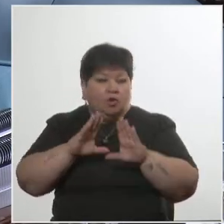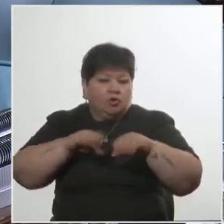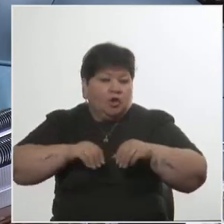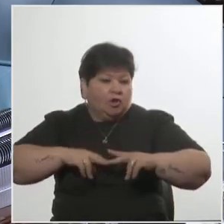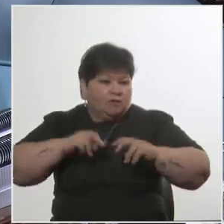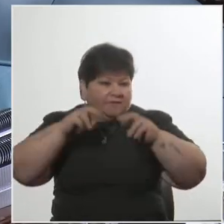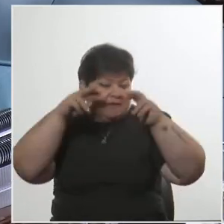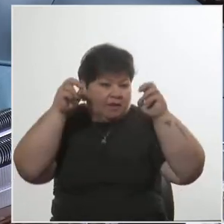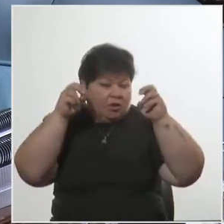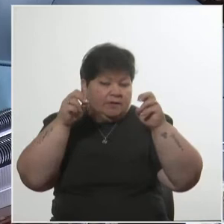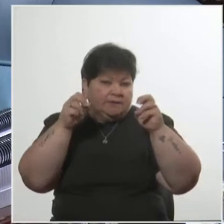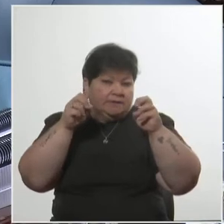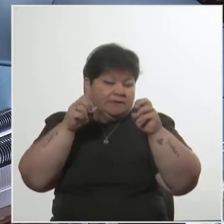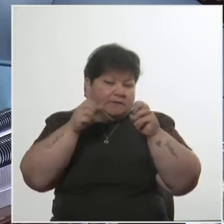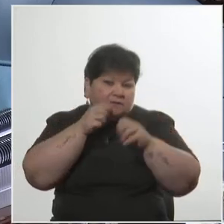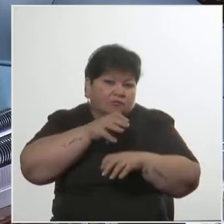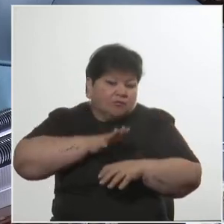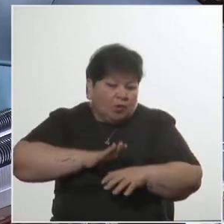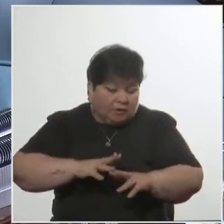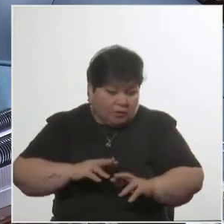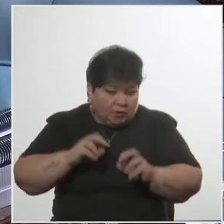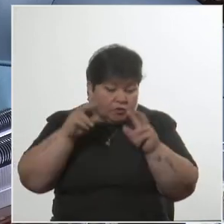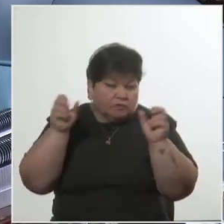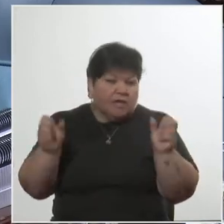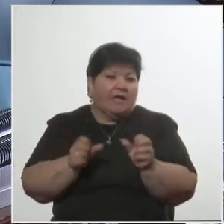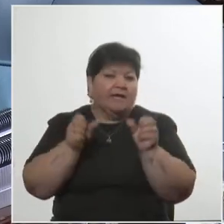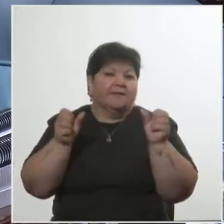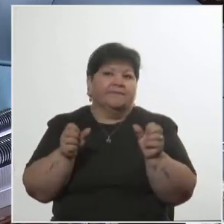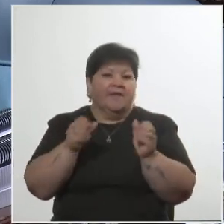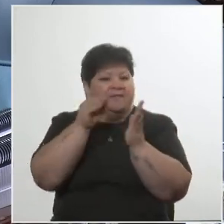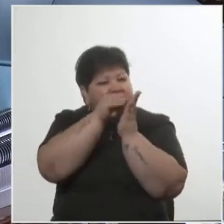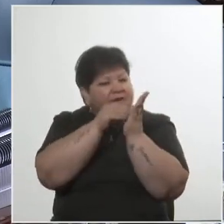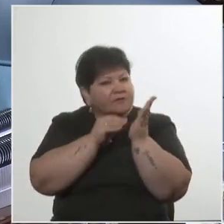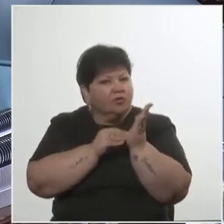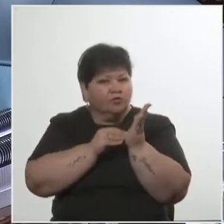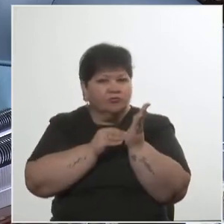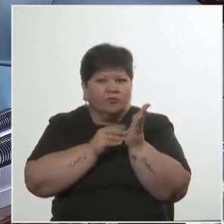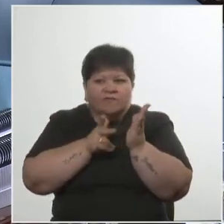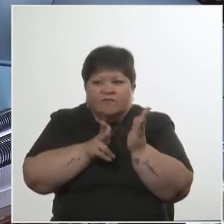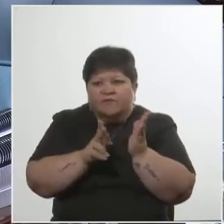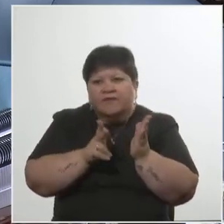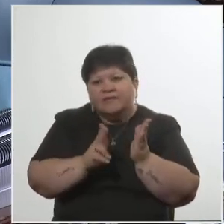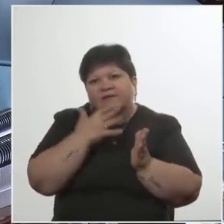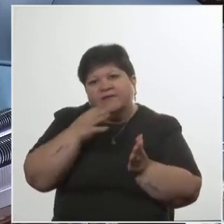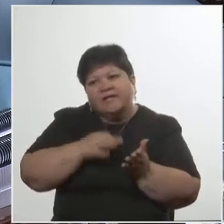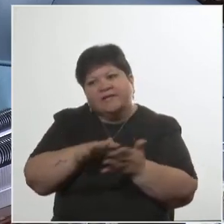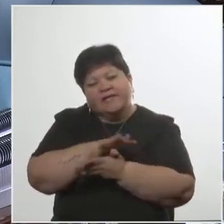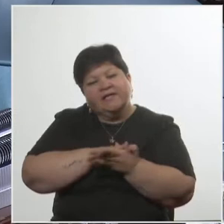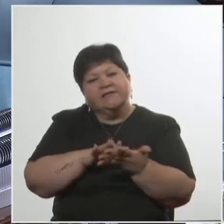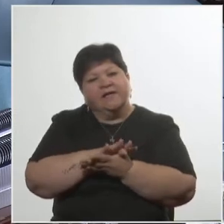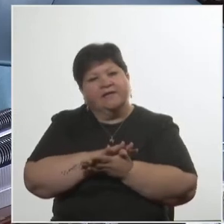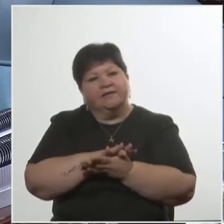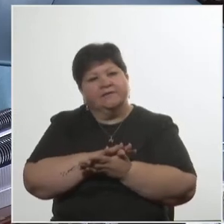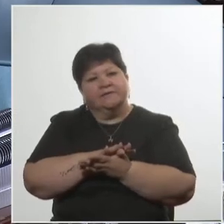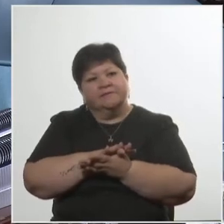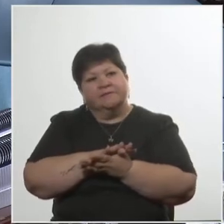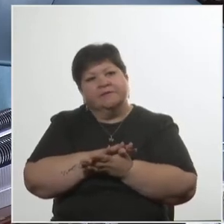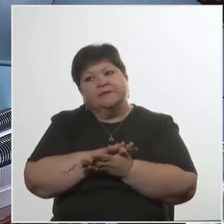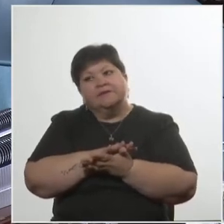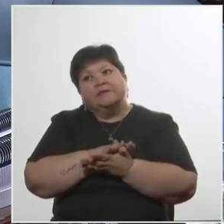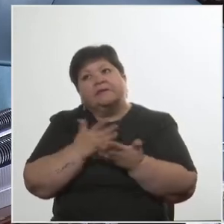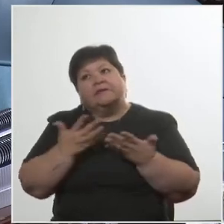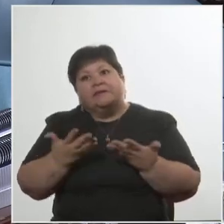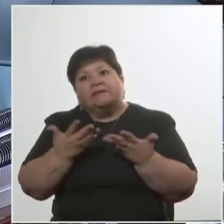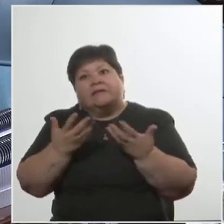históricos la hacen esto que estoy diciendo yo los datos cronológicos de la realidad y sin embargo se apuesta a otras visiones